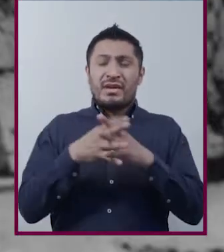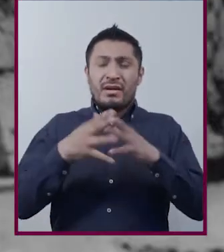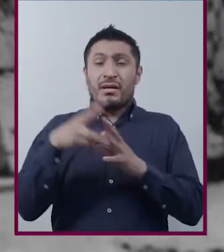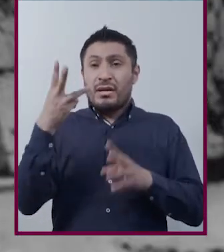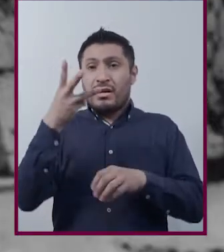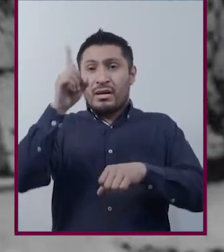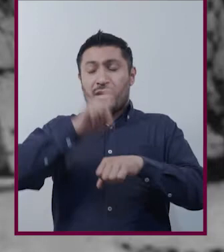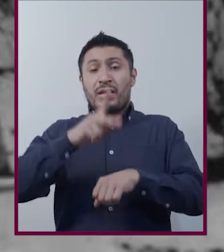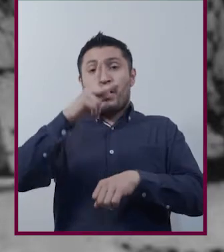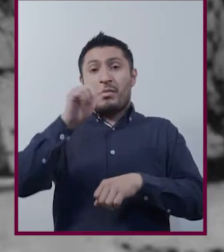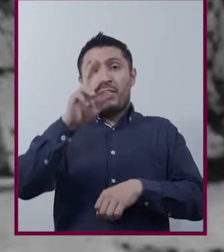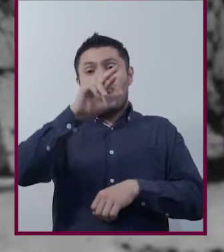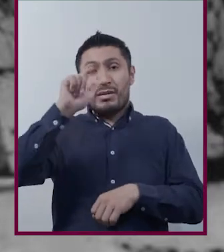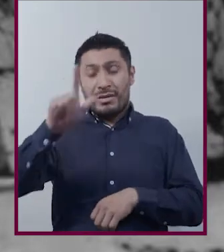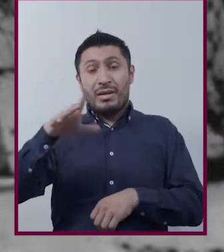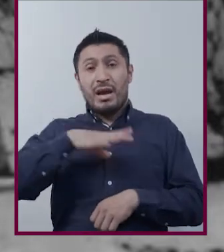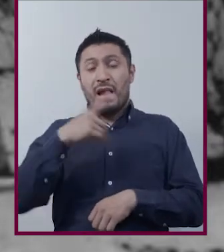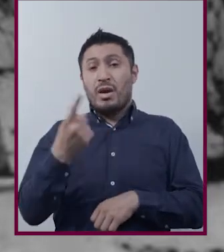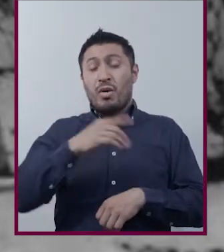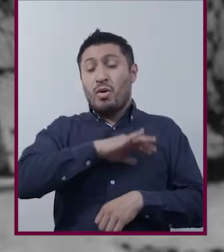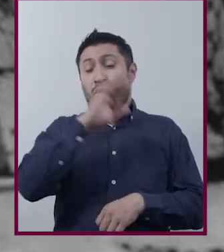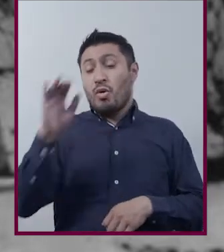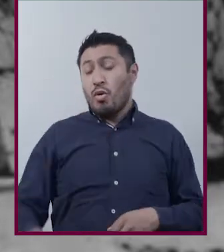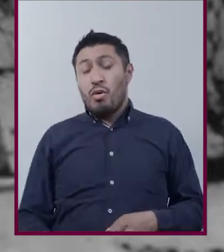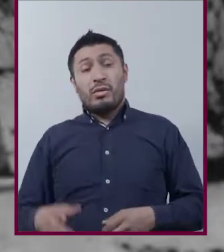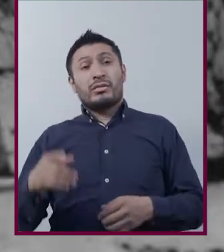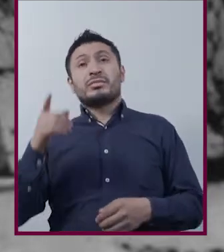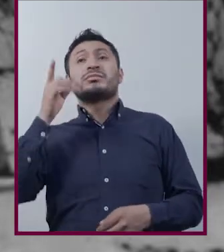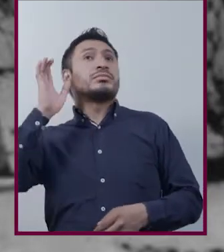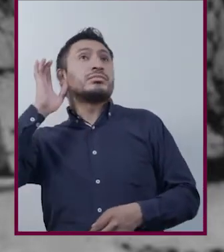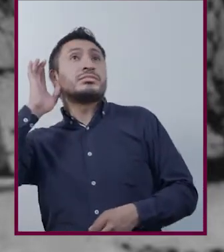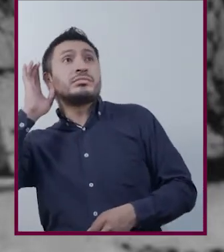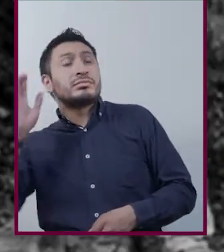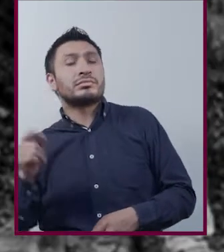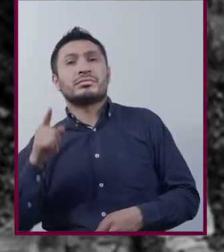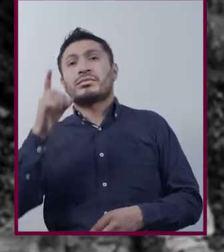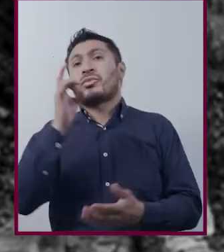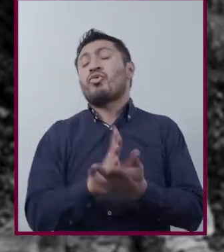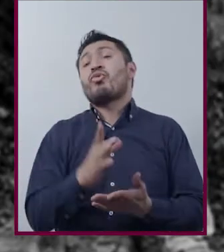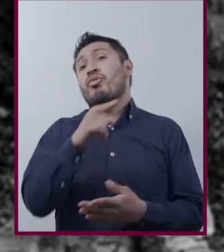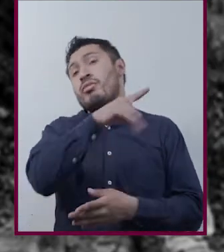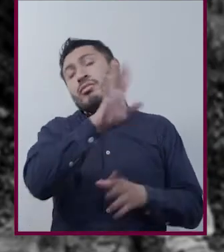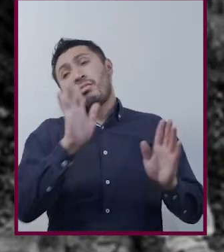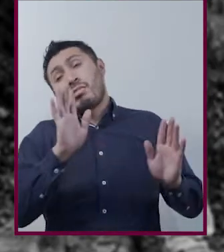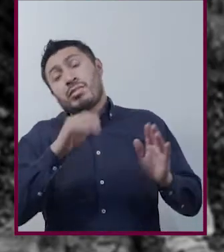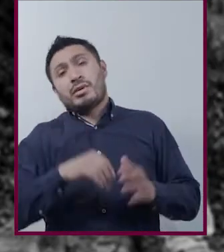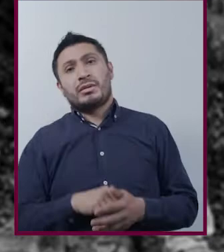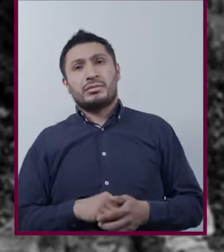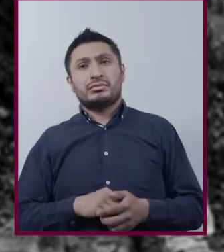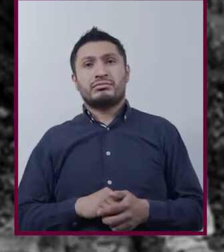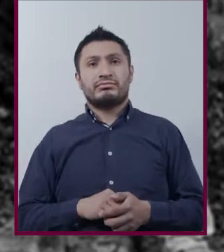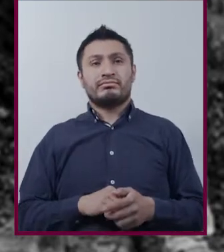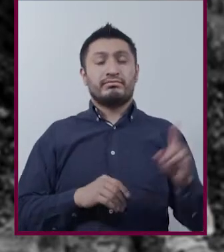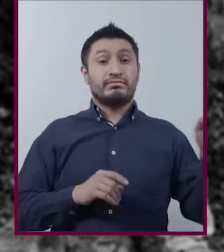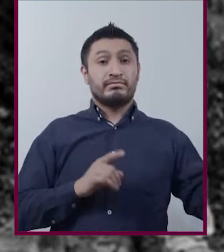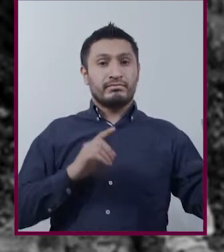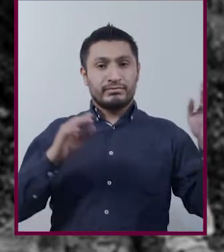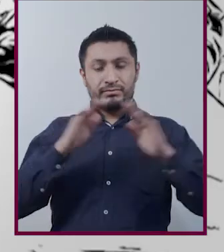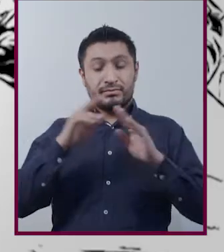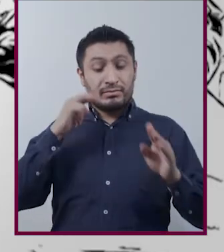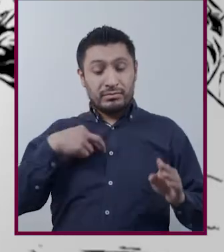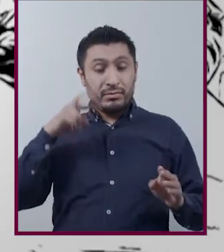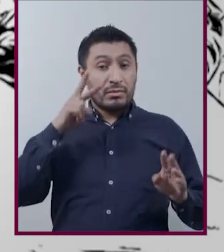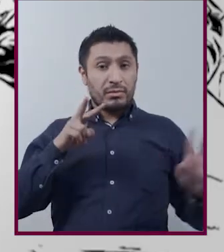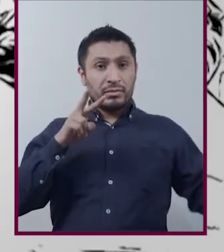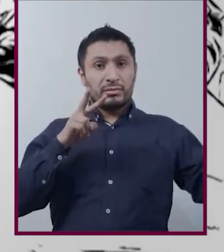Parral. Traen un muerto, dijeron. El único que hubo. Pasó frente a mi casa.